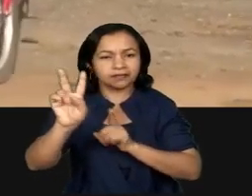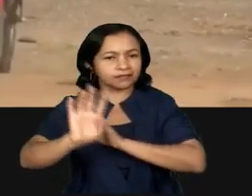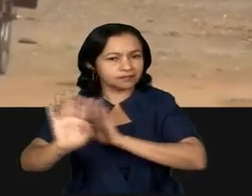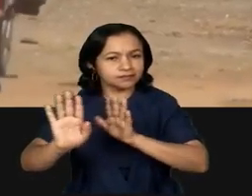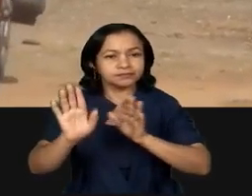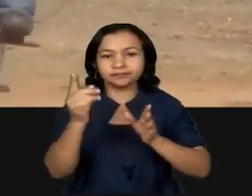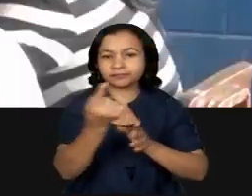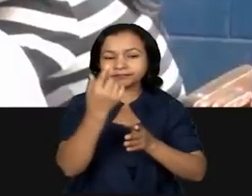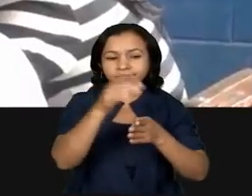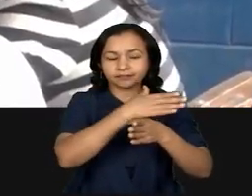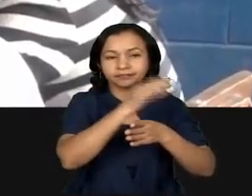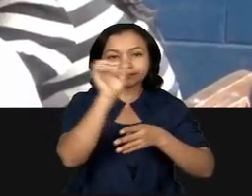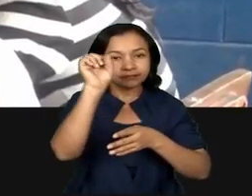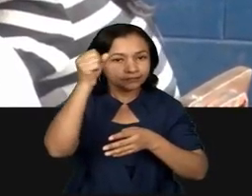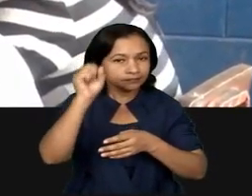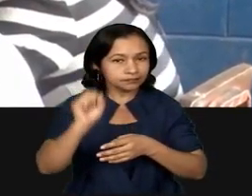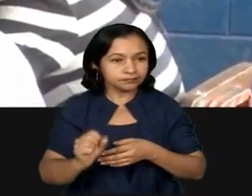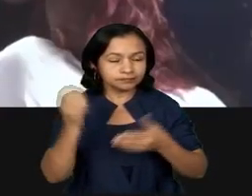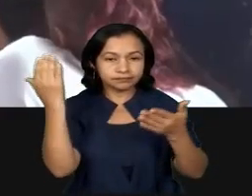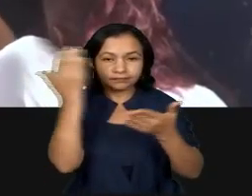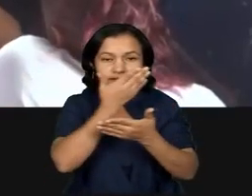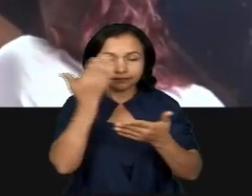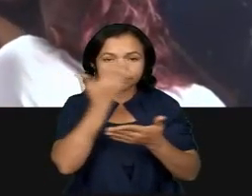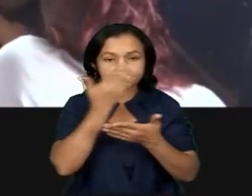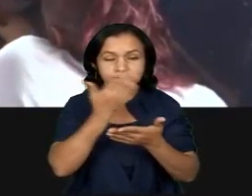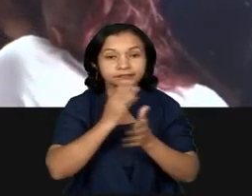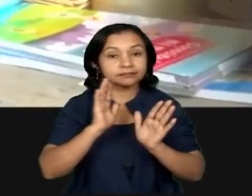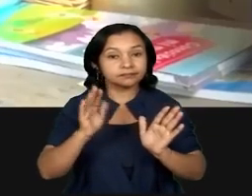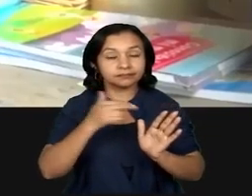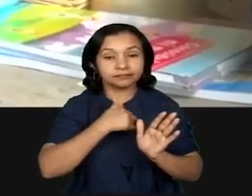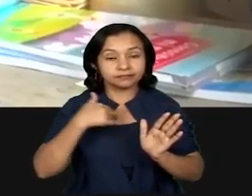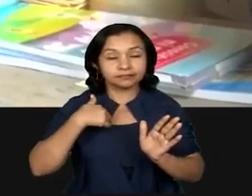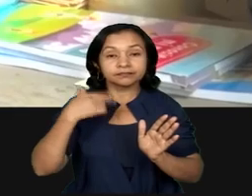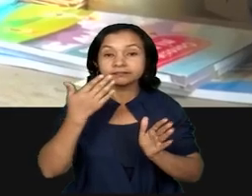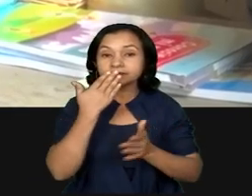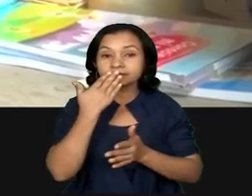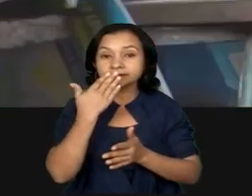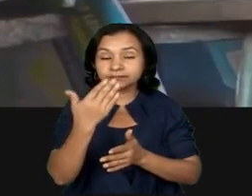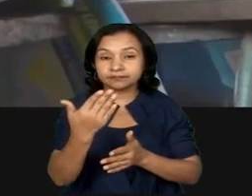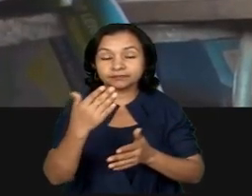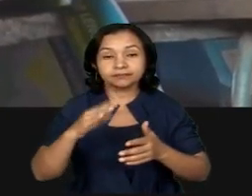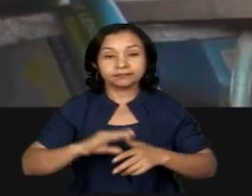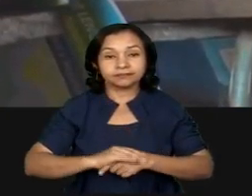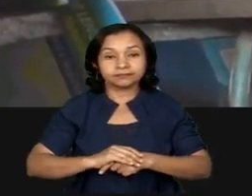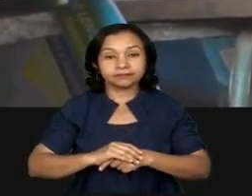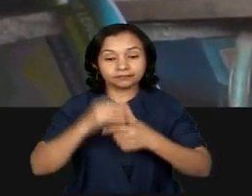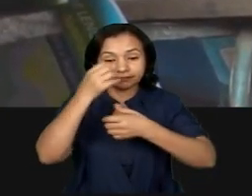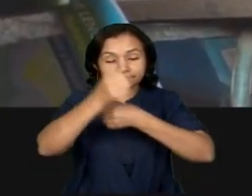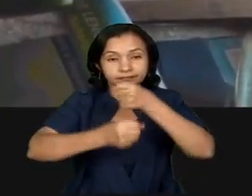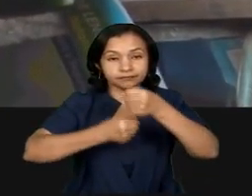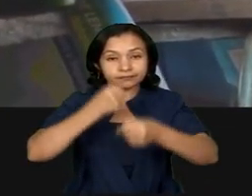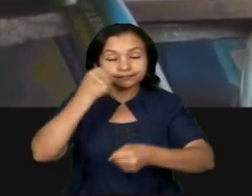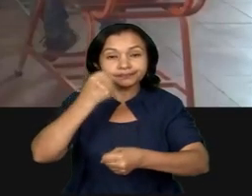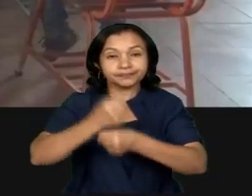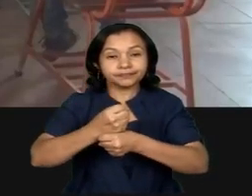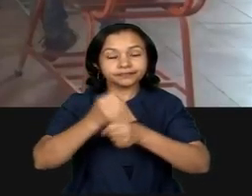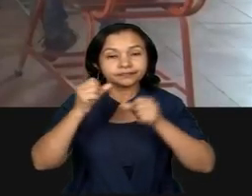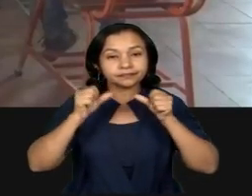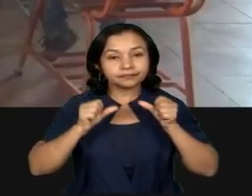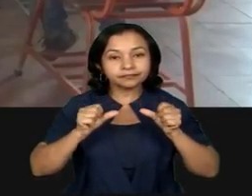vista de los aprendizajes, los resultados son óptimos. Es un año en el cual se ha